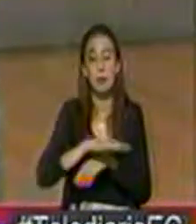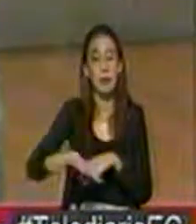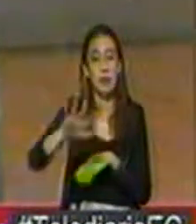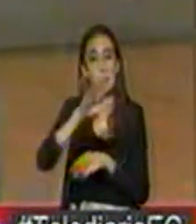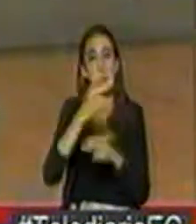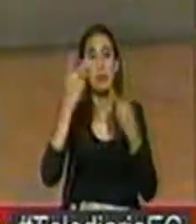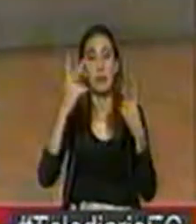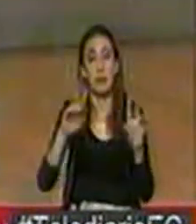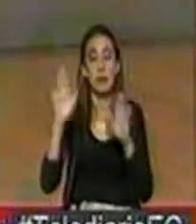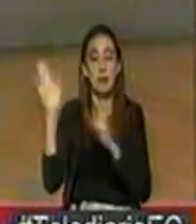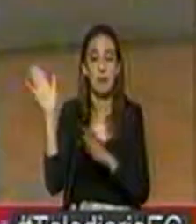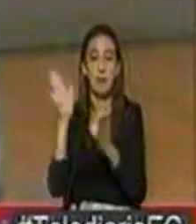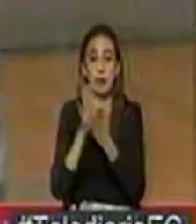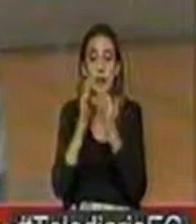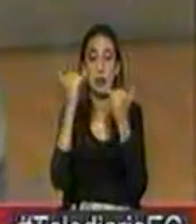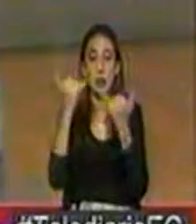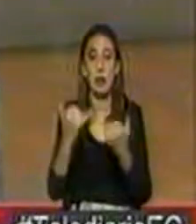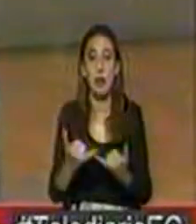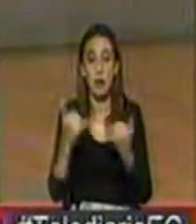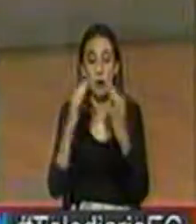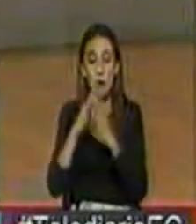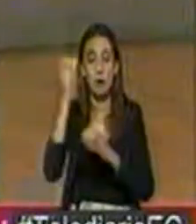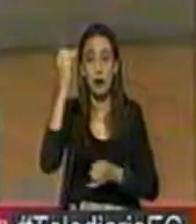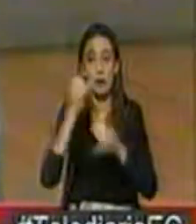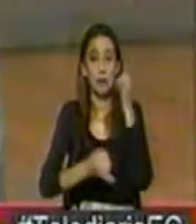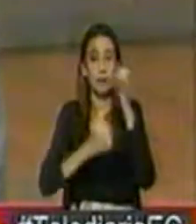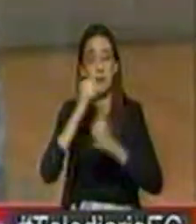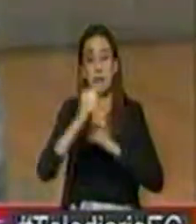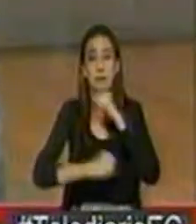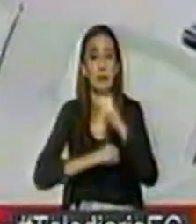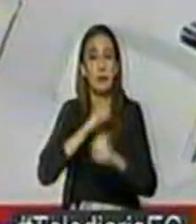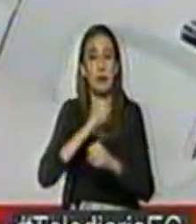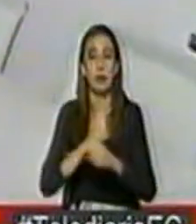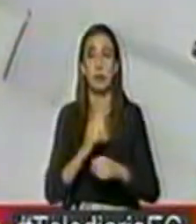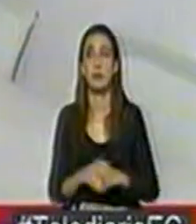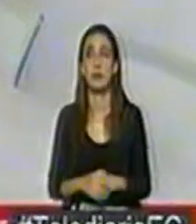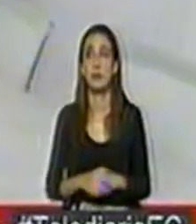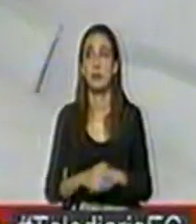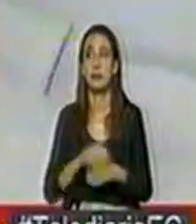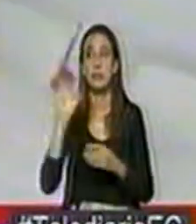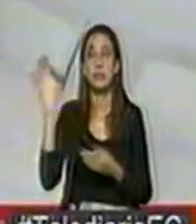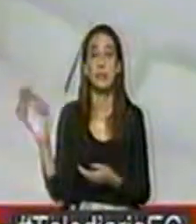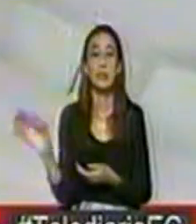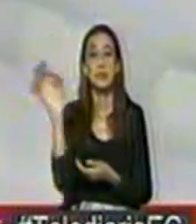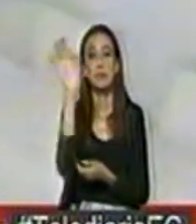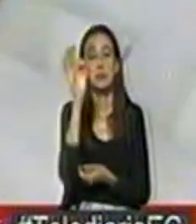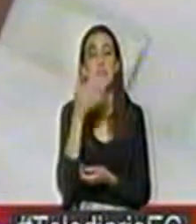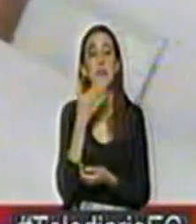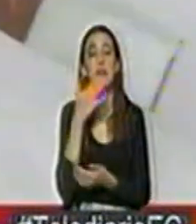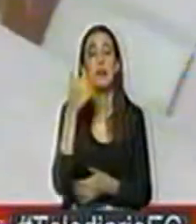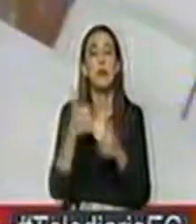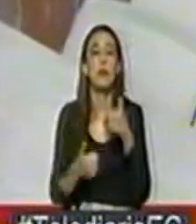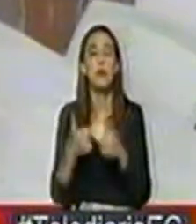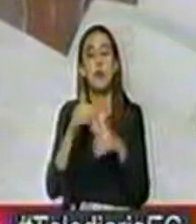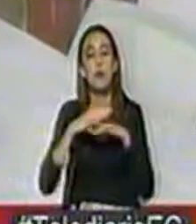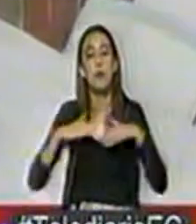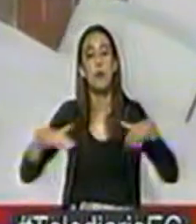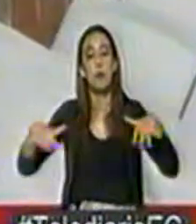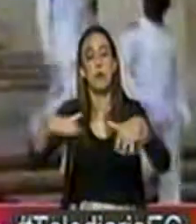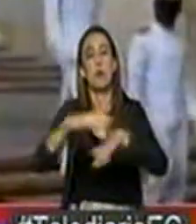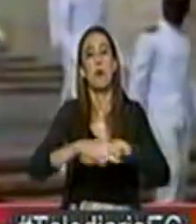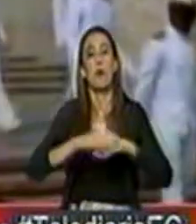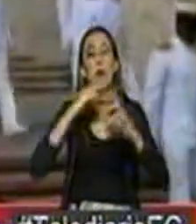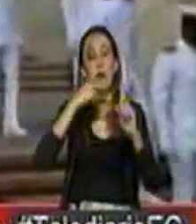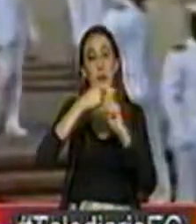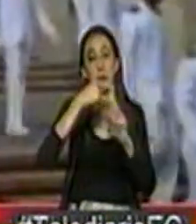México aterrizar a fin de año con la conclusión de este acuerdo comercial. El representante de la industria textil indicó que es positivo para el país